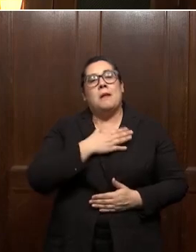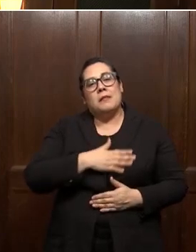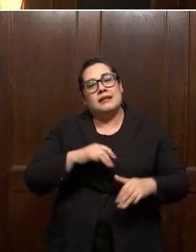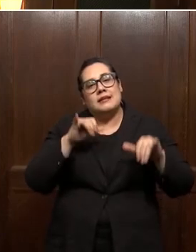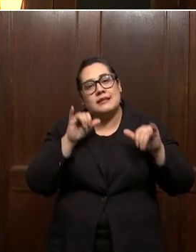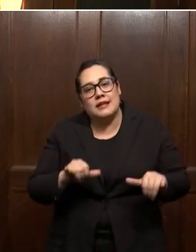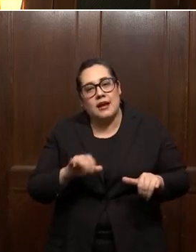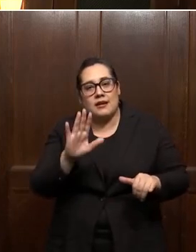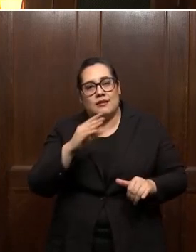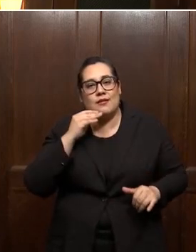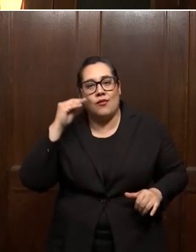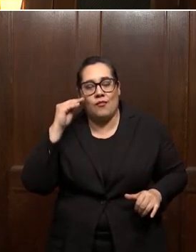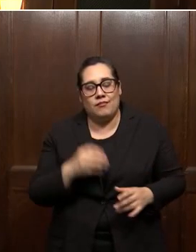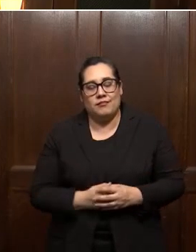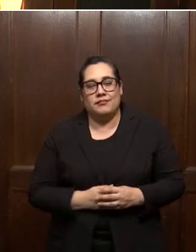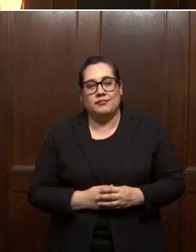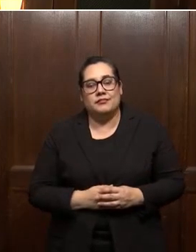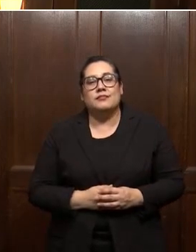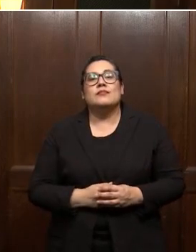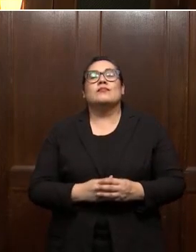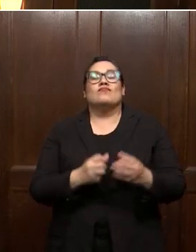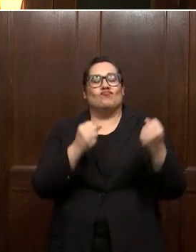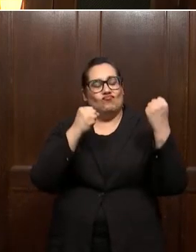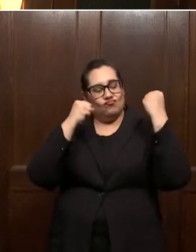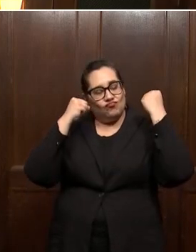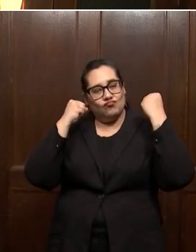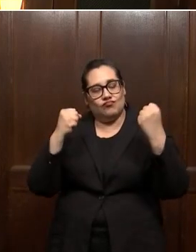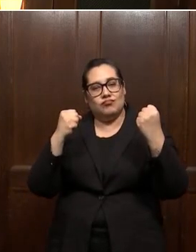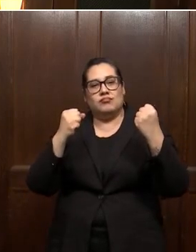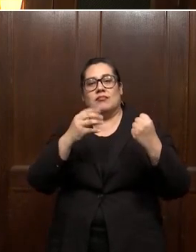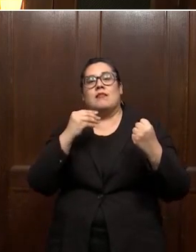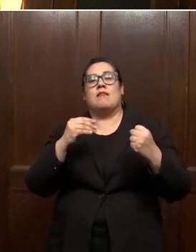quédense en casa. Mucha fuerza y